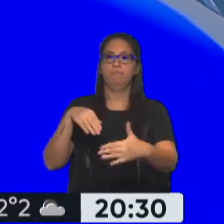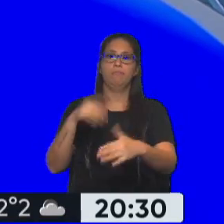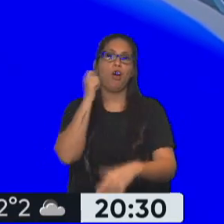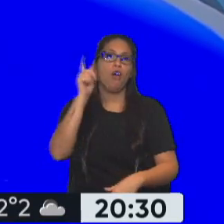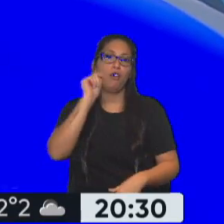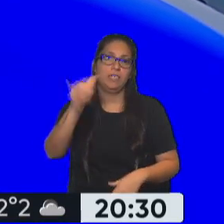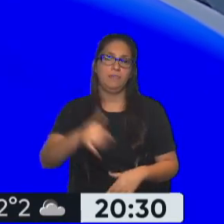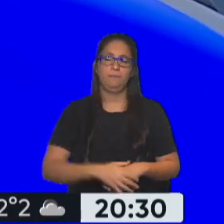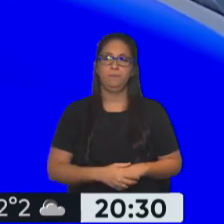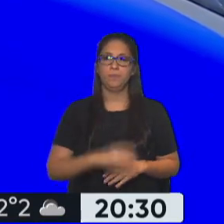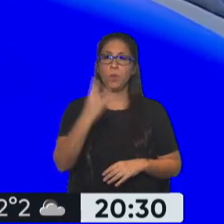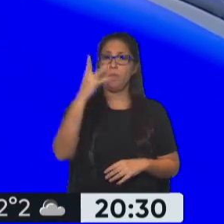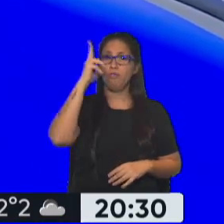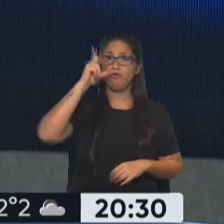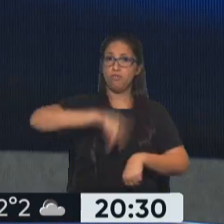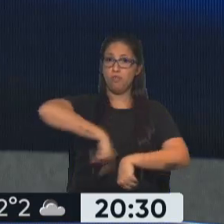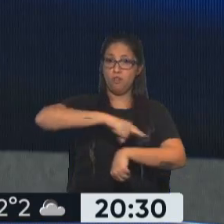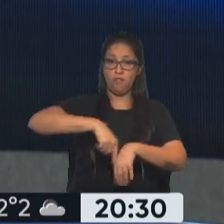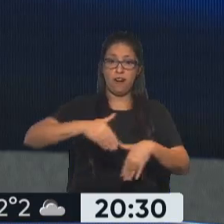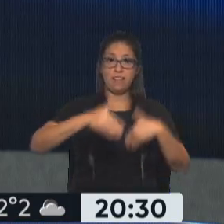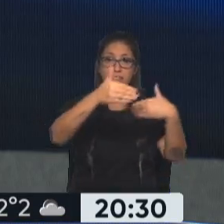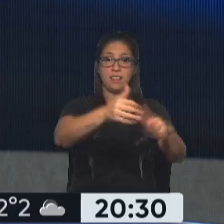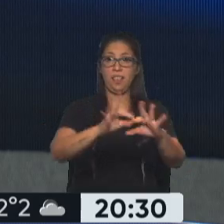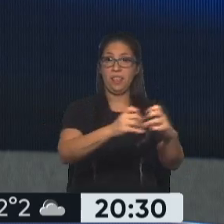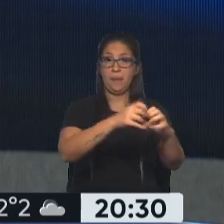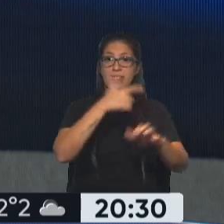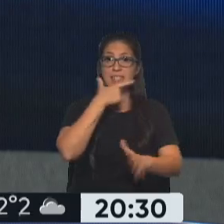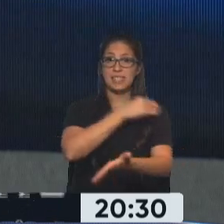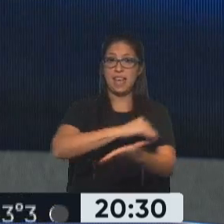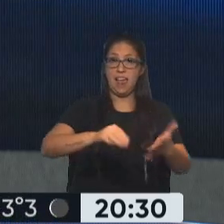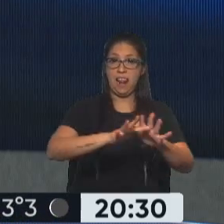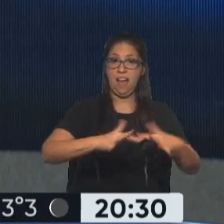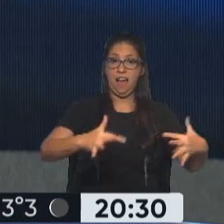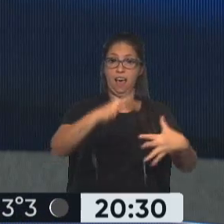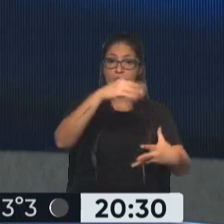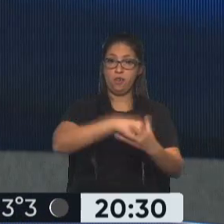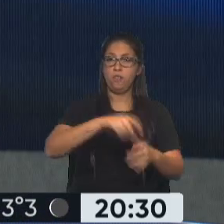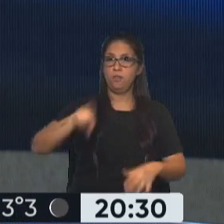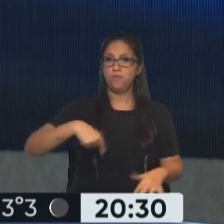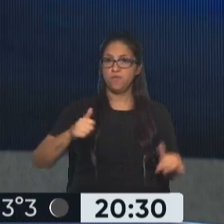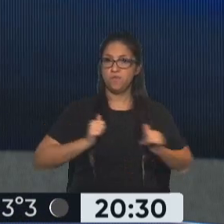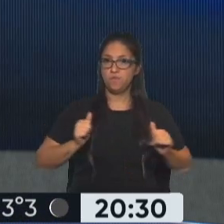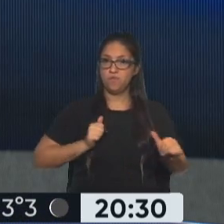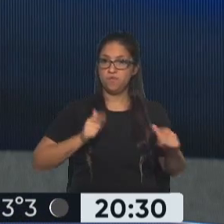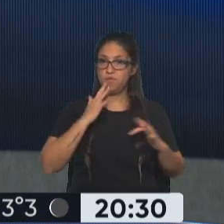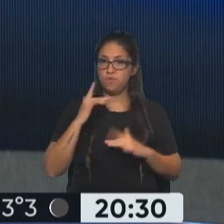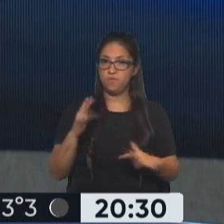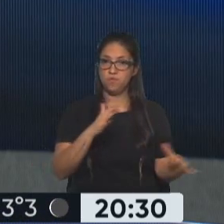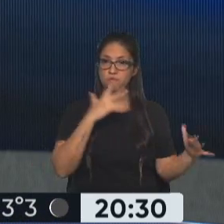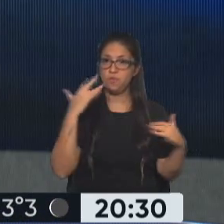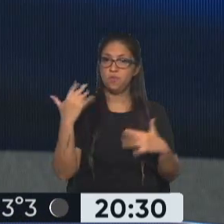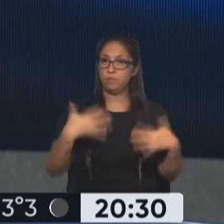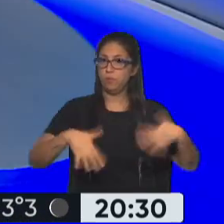ver, 48 horas para este debate en el Senado de la Nación, se está generando mucha expectativa, sobre todo desde